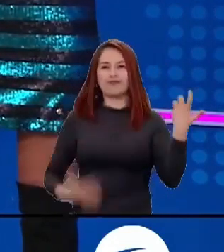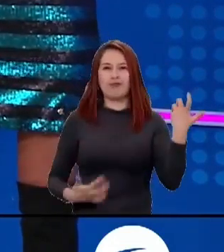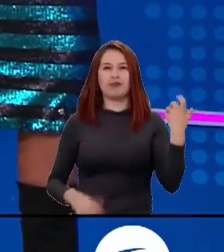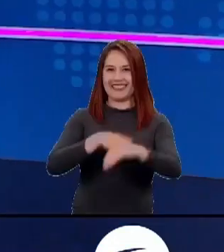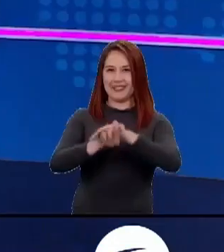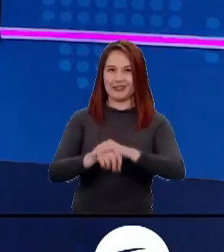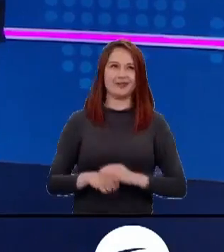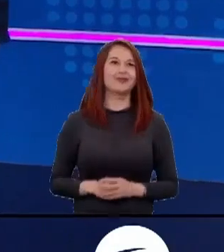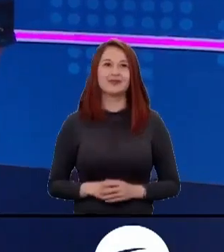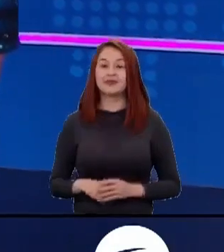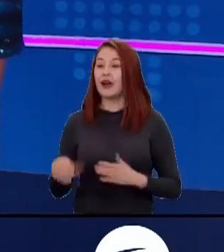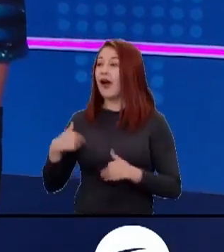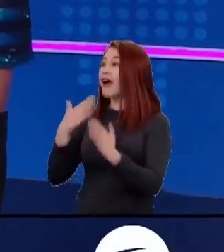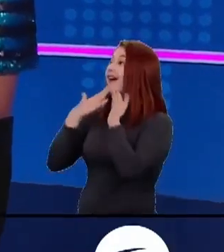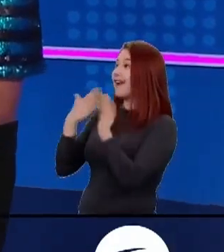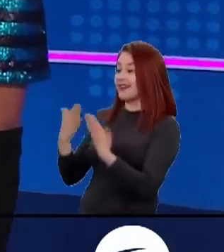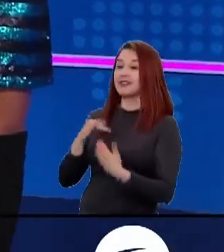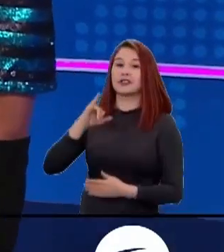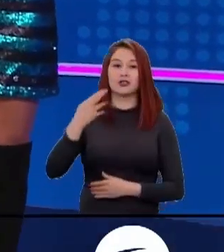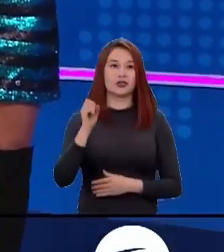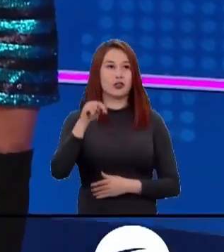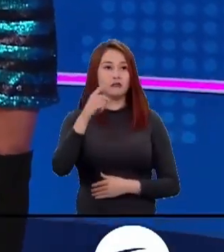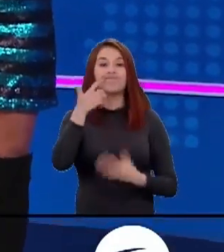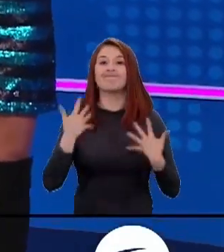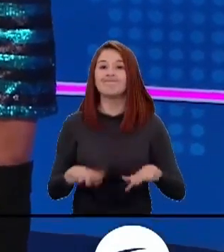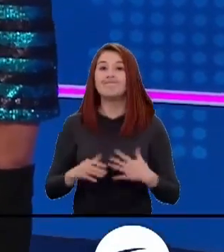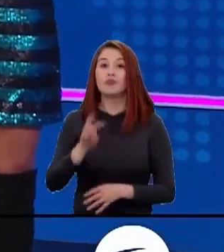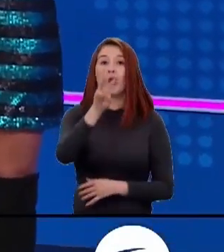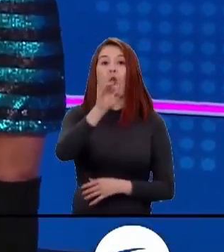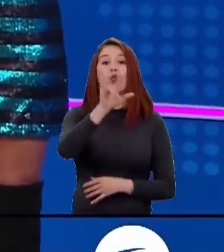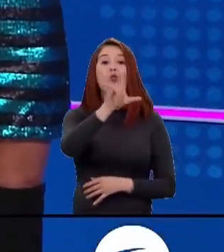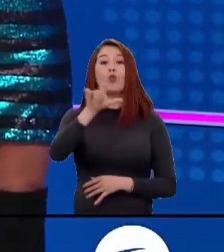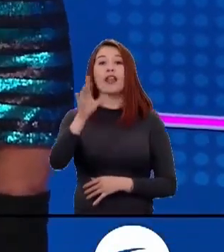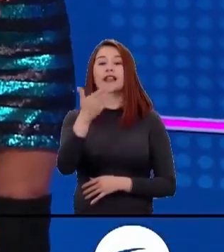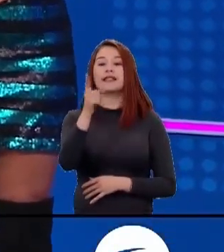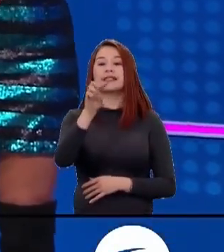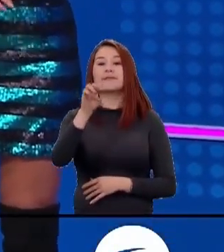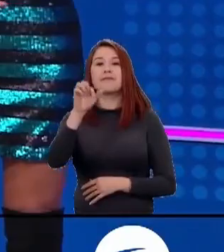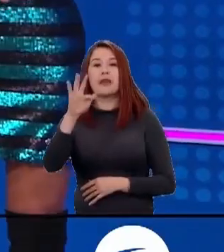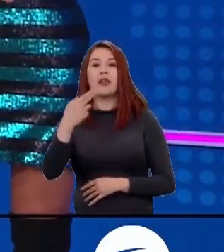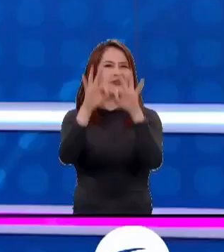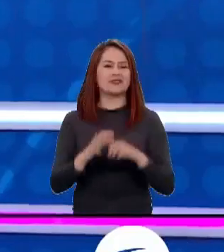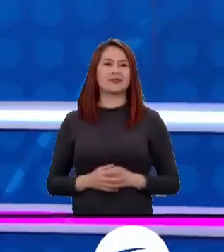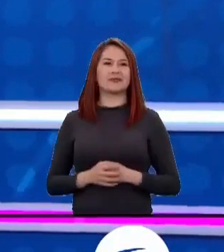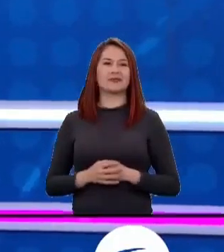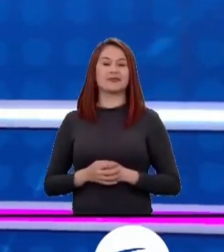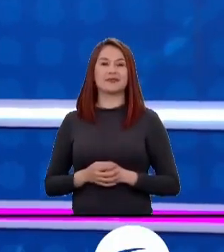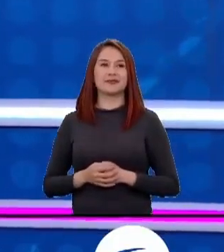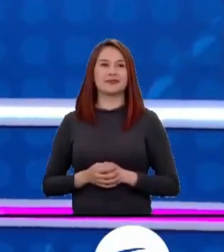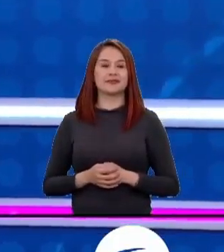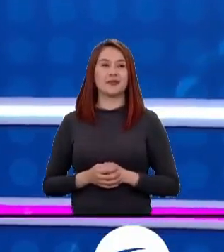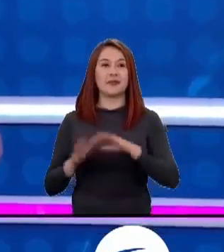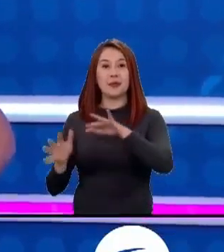Apolo 7. Gracias, John. Bueno, y tal parece que Will Smith tendrá nuevas oportunidades en la actuación gracias a